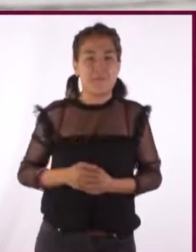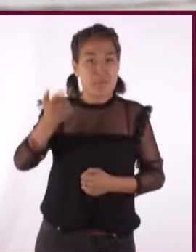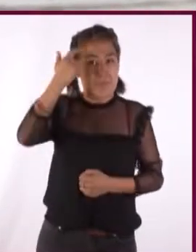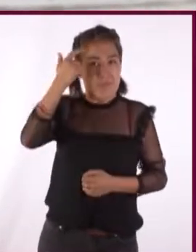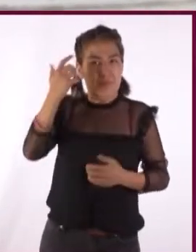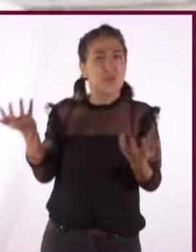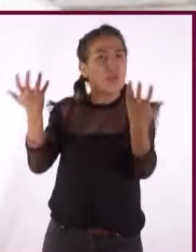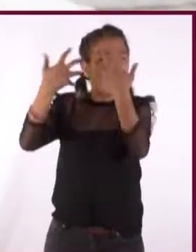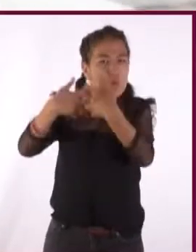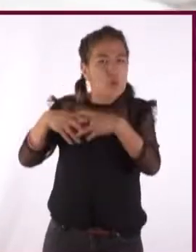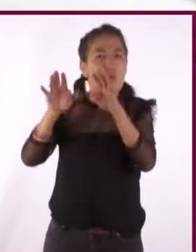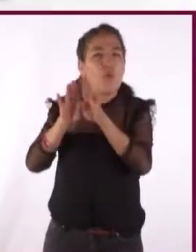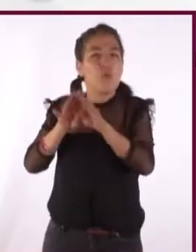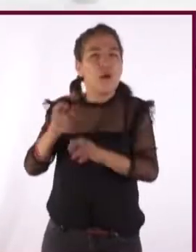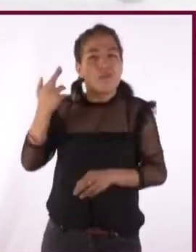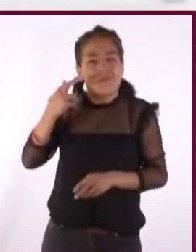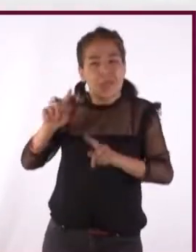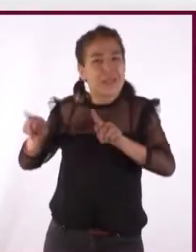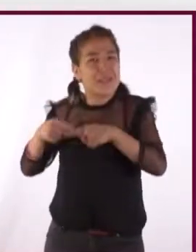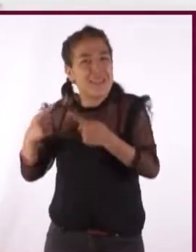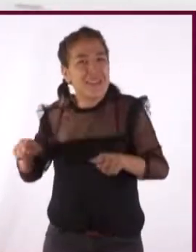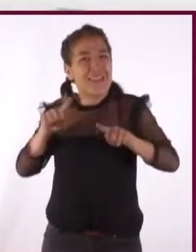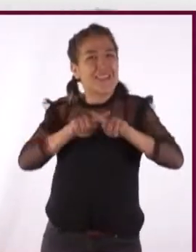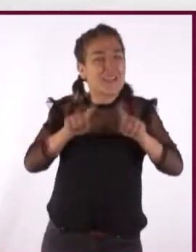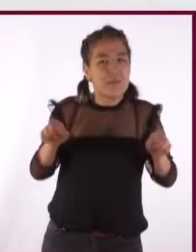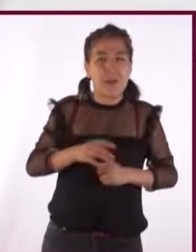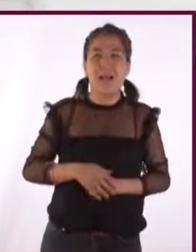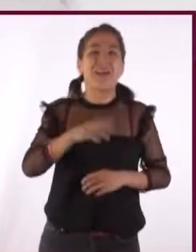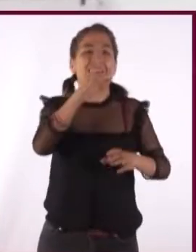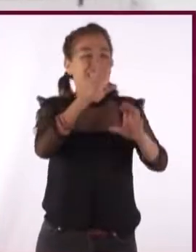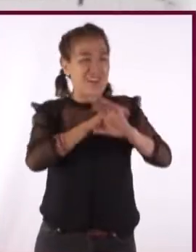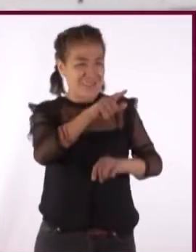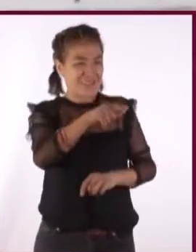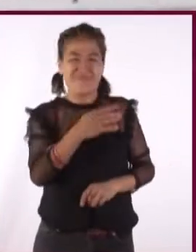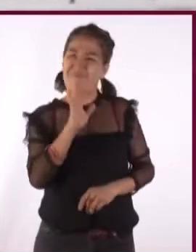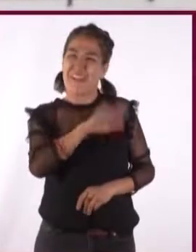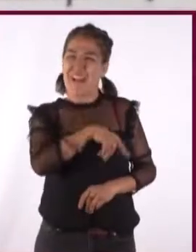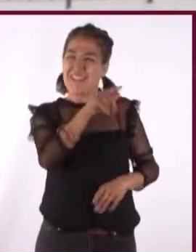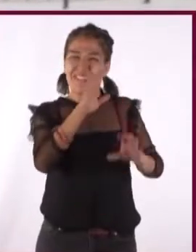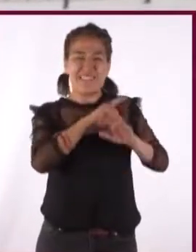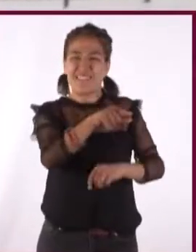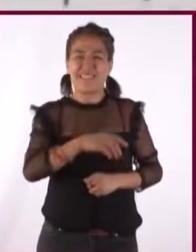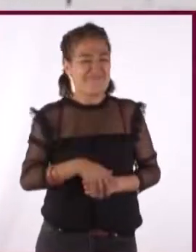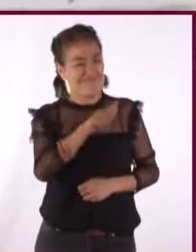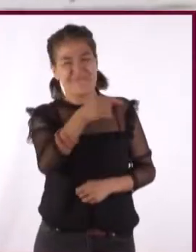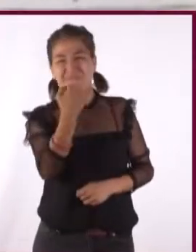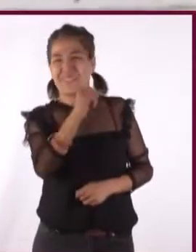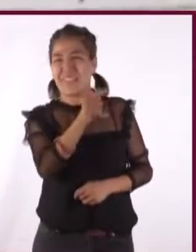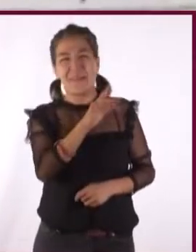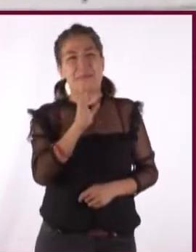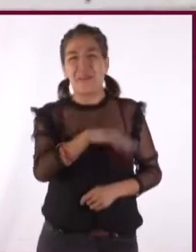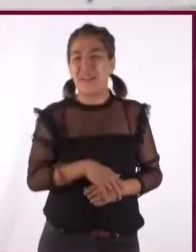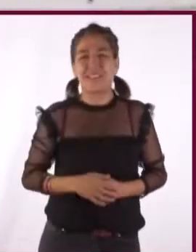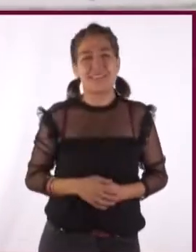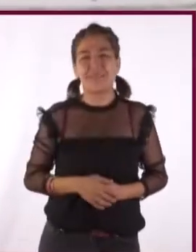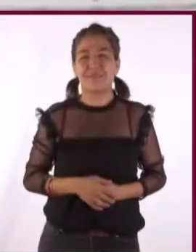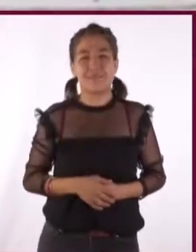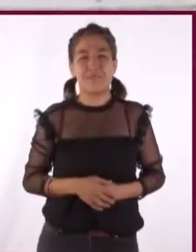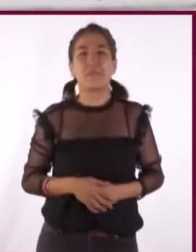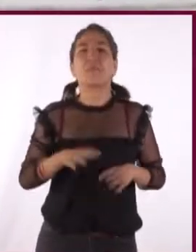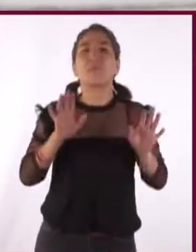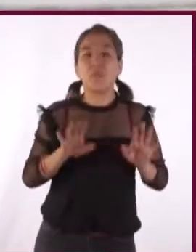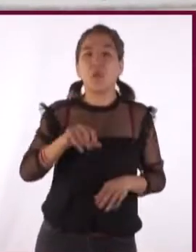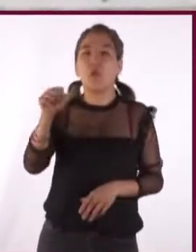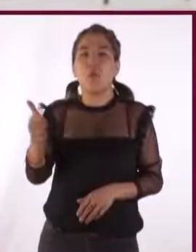puede encontrar ritmos, armonías. Por eso cuando alguien canta desafinado, el cerebro luego se da cuenta y dice, alguien está